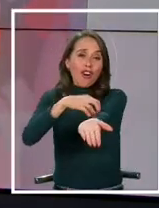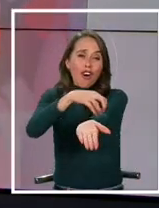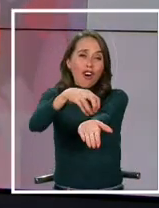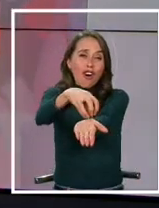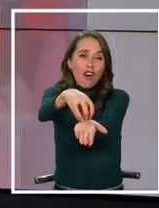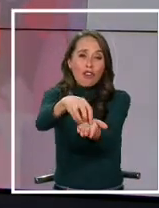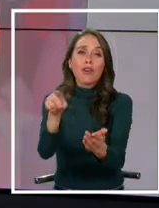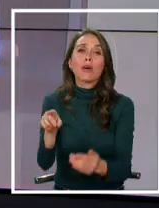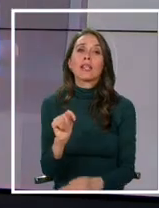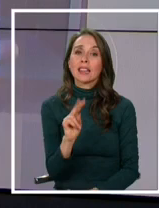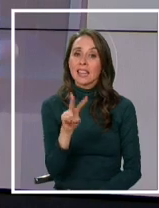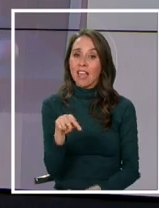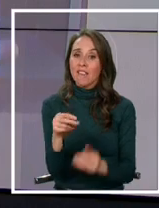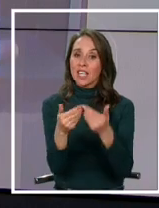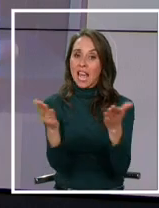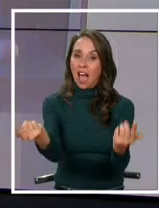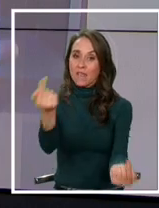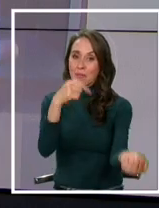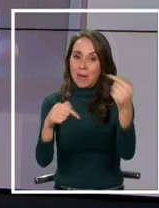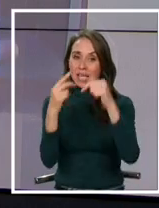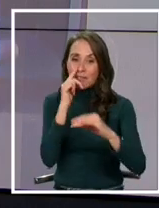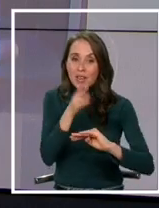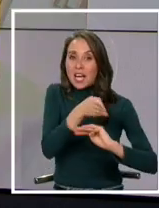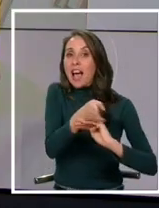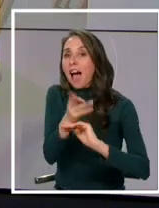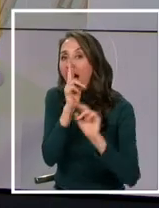va a abrir también las puertas a Los